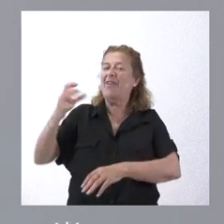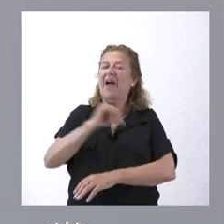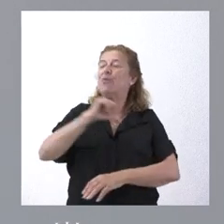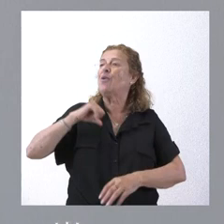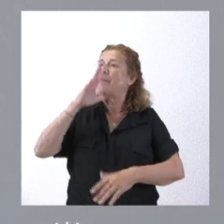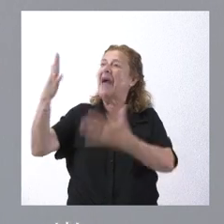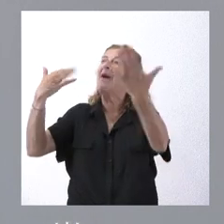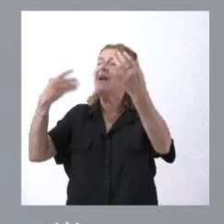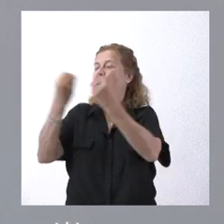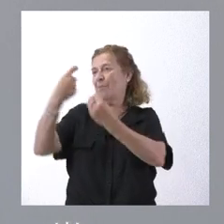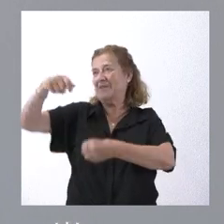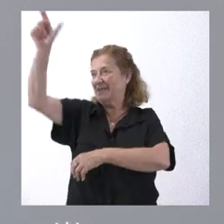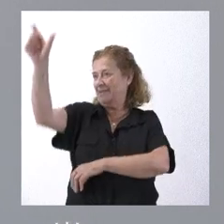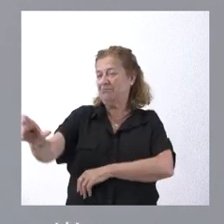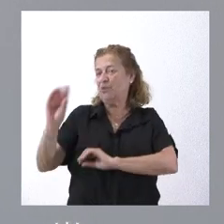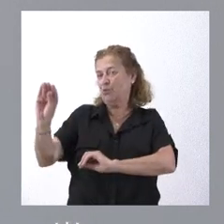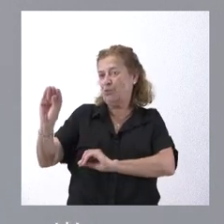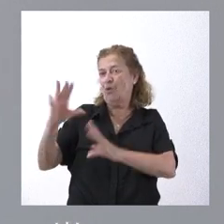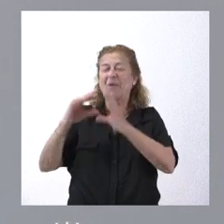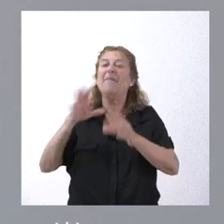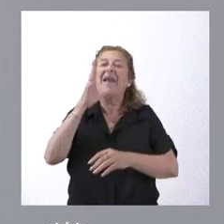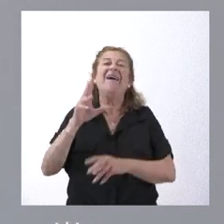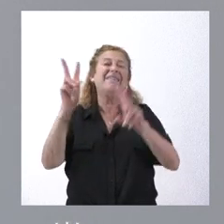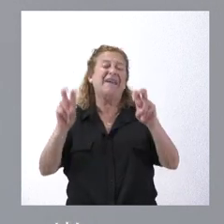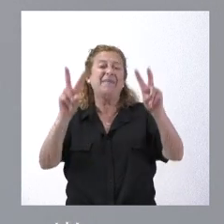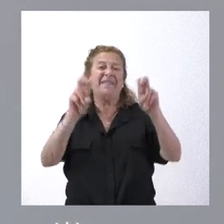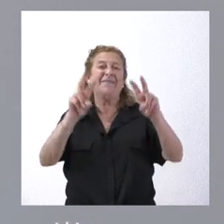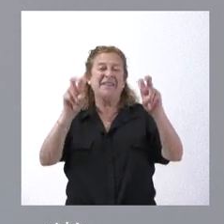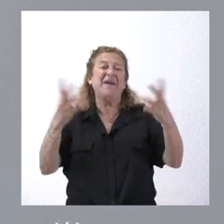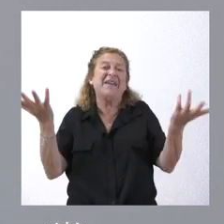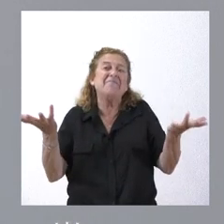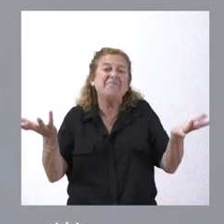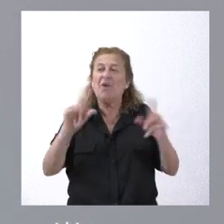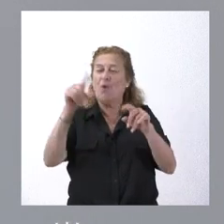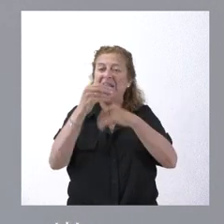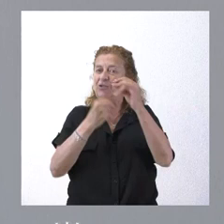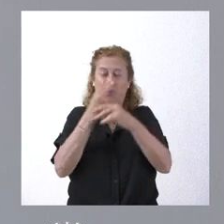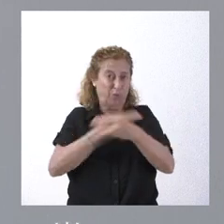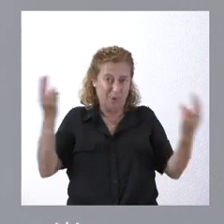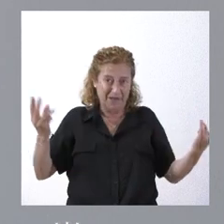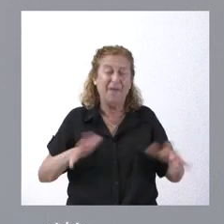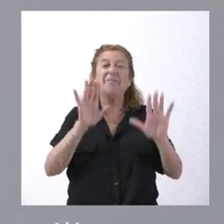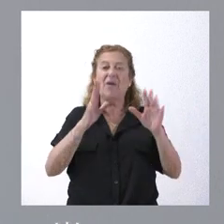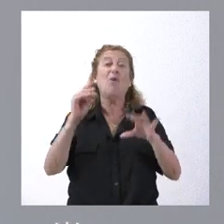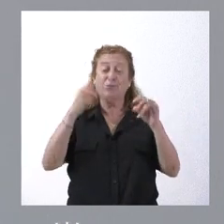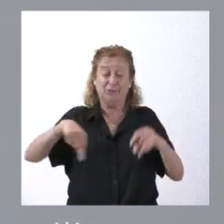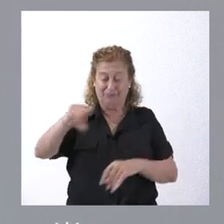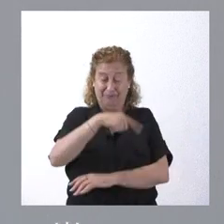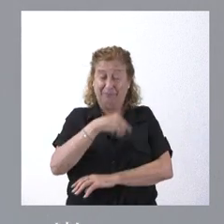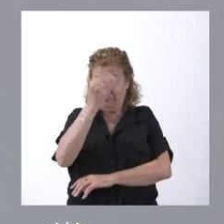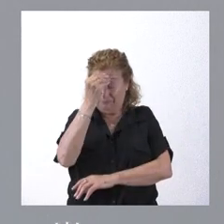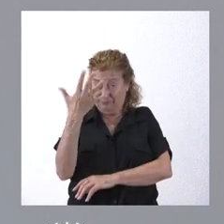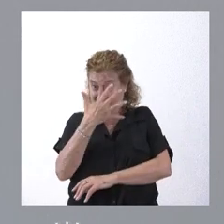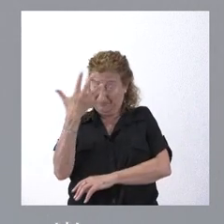con el presidente de esa comunidad autónoma de una serie de cuestiones que no se han hecho públicas, pero mucho nos tememos que una